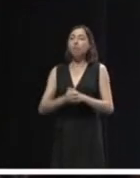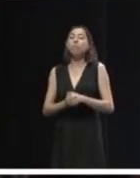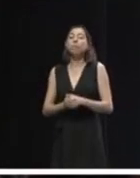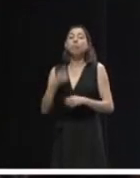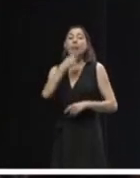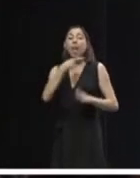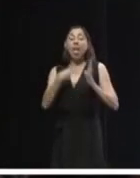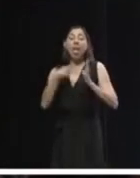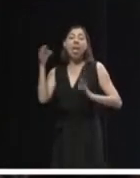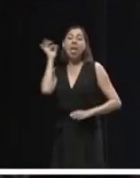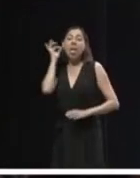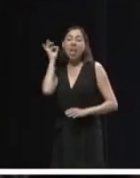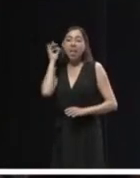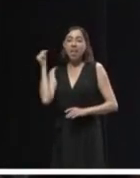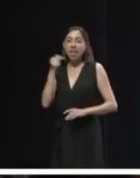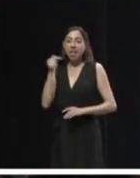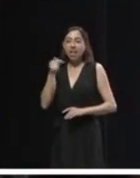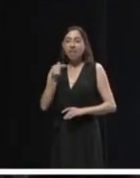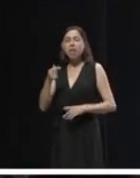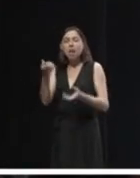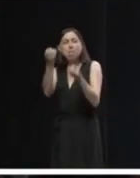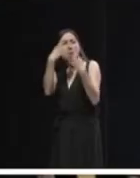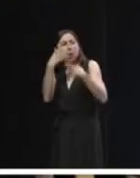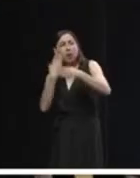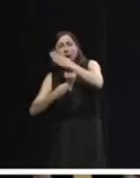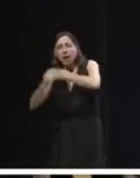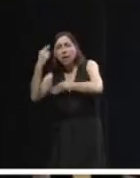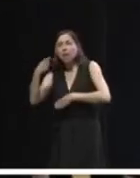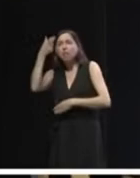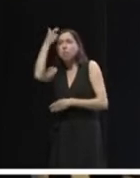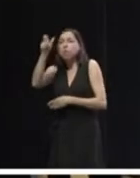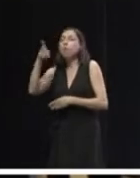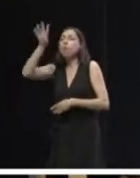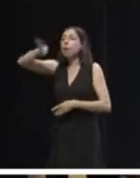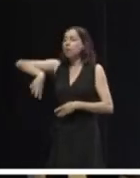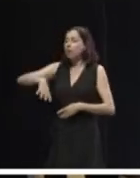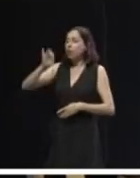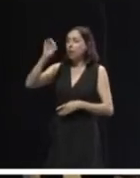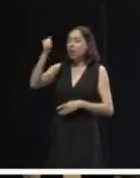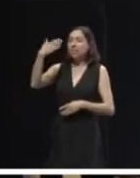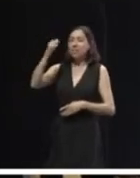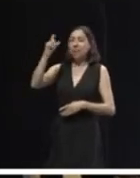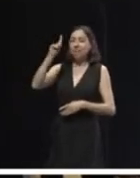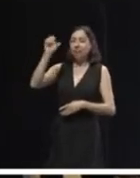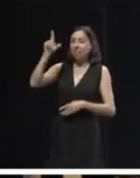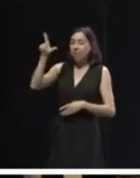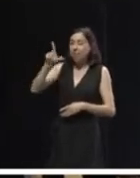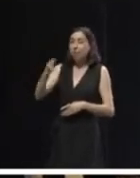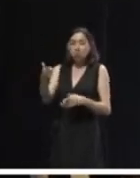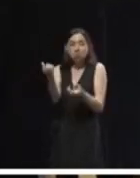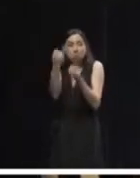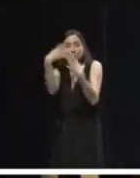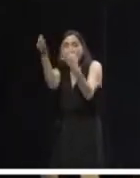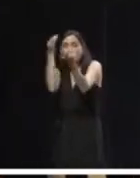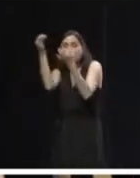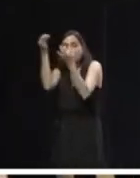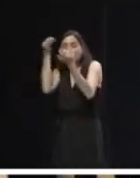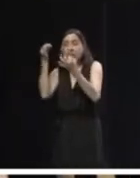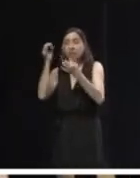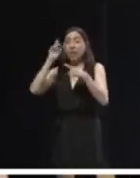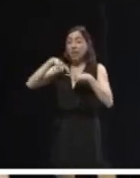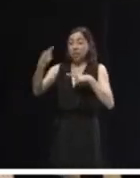En Gracia me cuenta que nace en Sabadell y además detalladamente, después de una